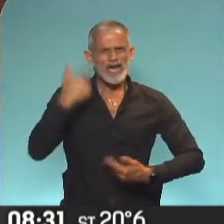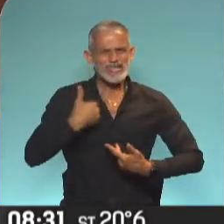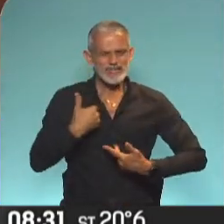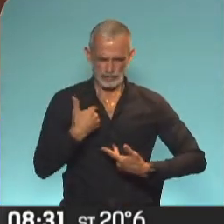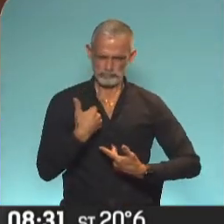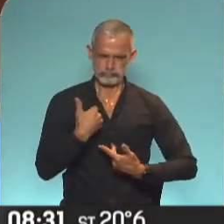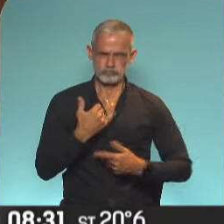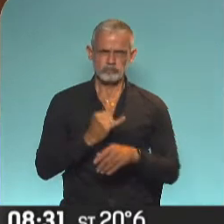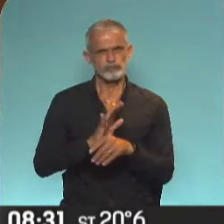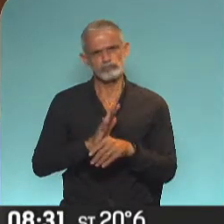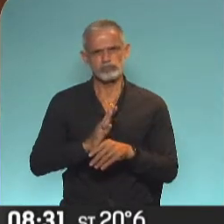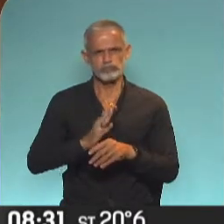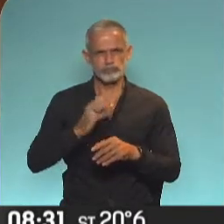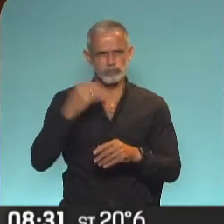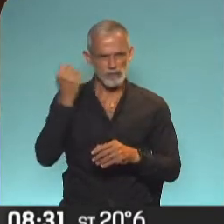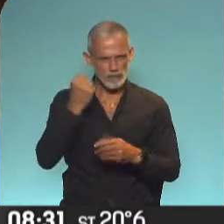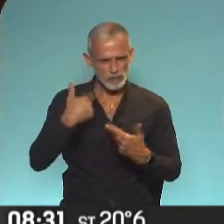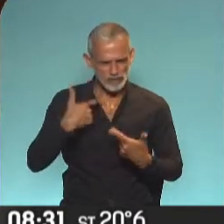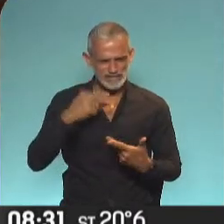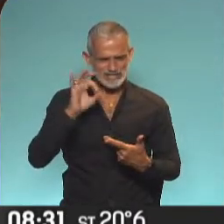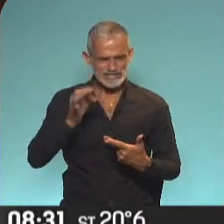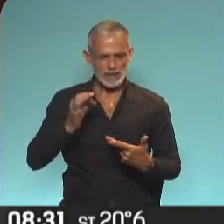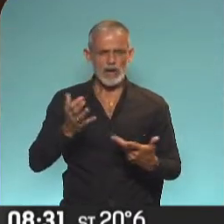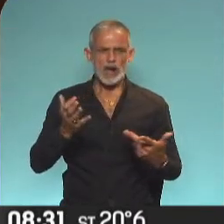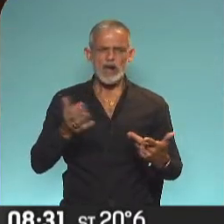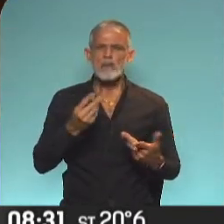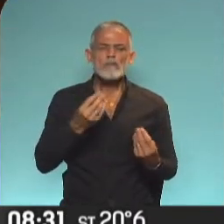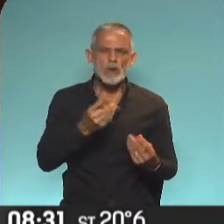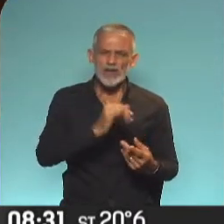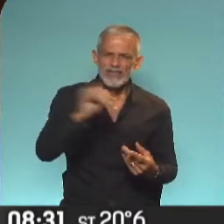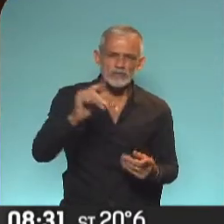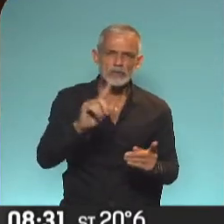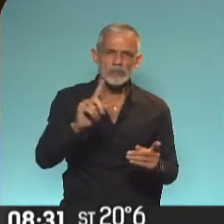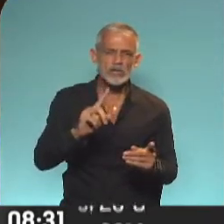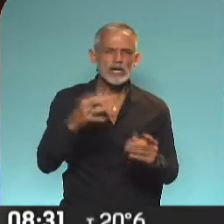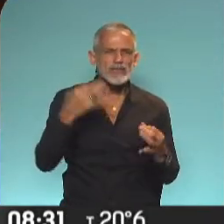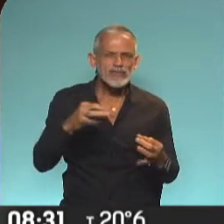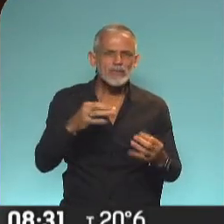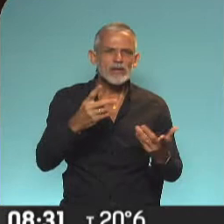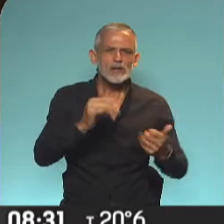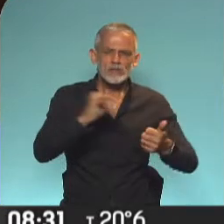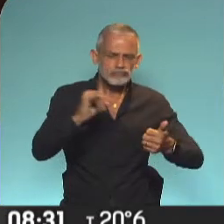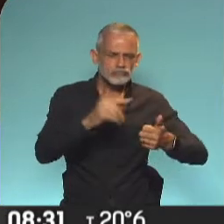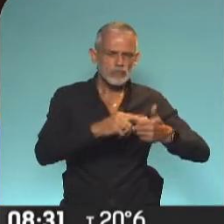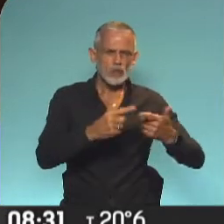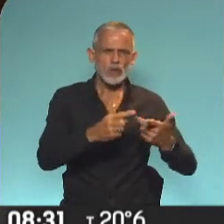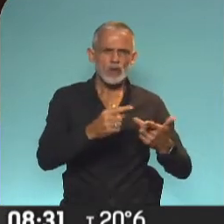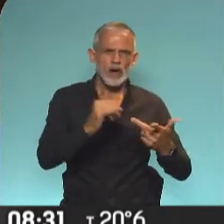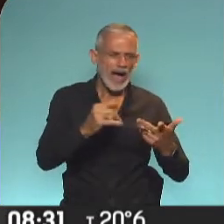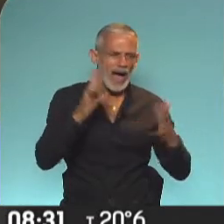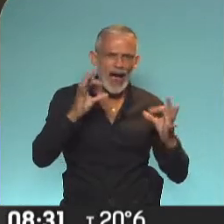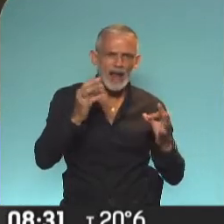fuerte alerta y como sociedad también. Entonces no se llegó antes, no hubo alerta temprano, no hubo aviso,